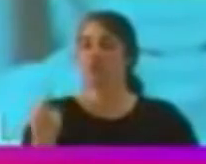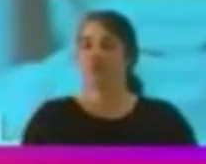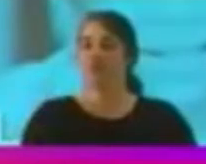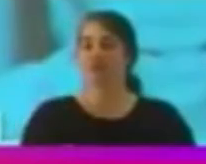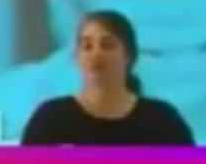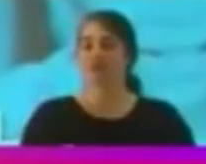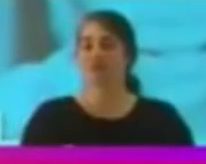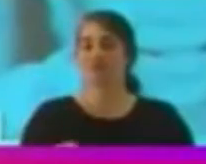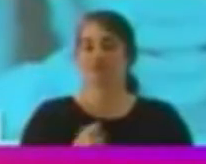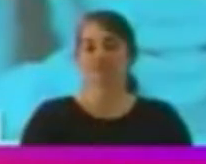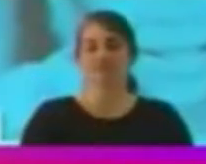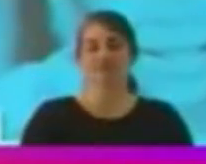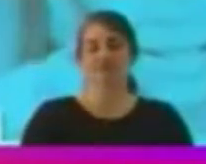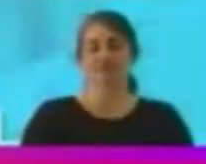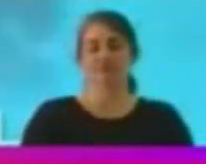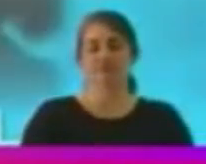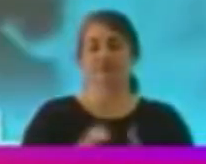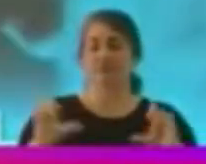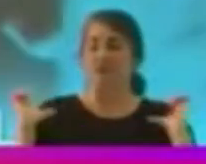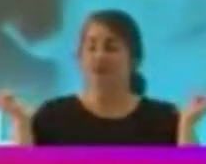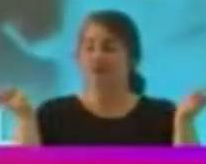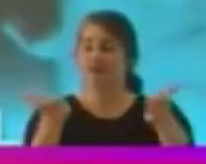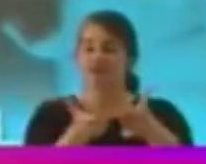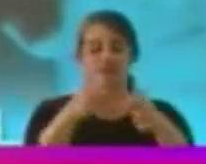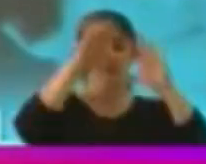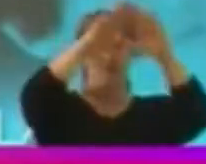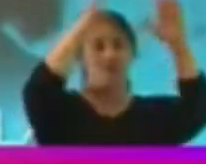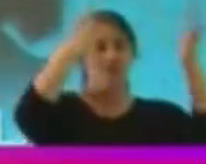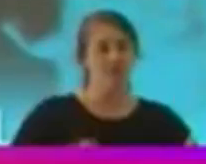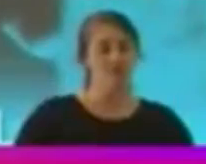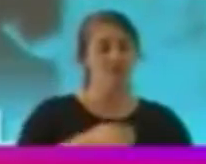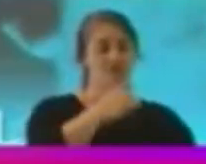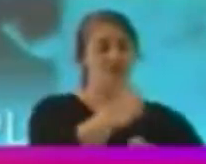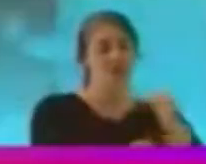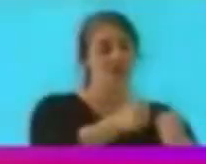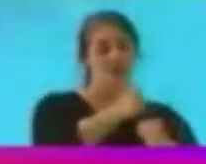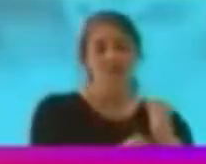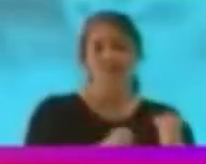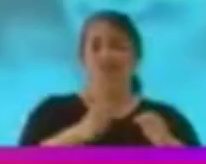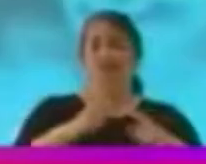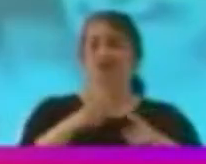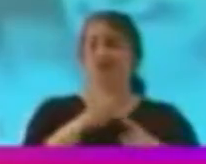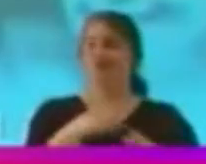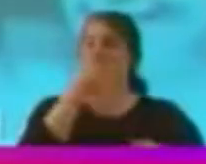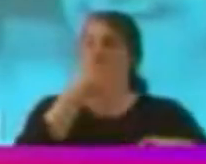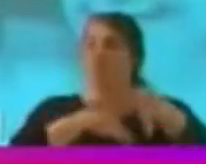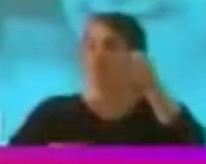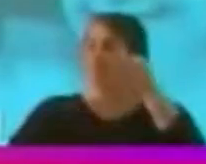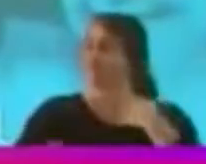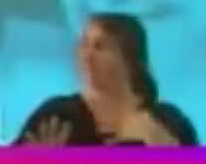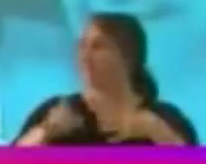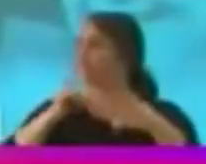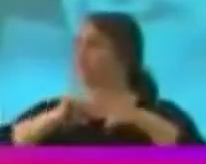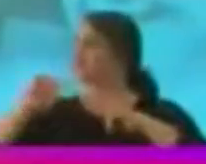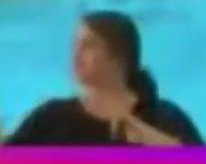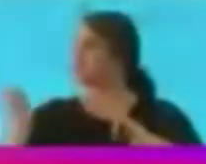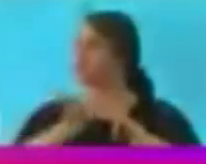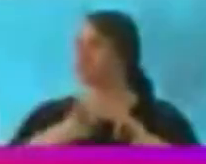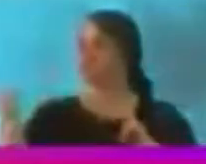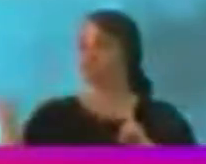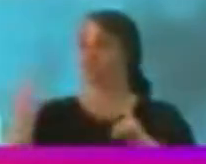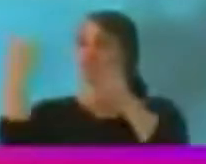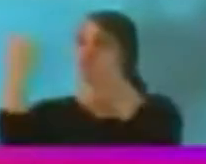y diversificación industrial, con las políticas de comercio y consumo, con las políticas de empleo y trabajo, de economía